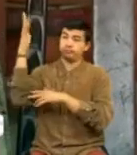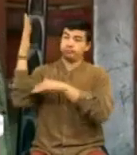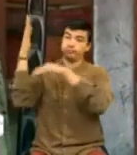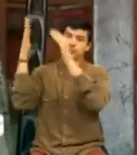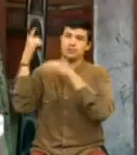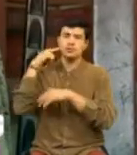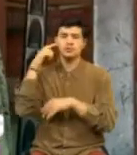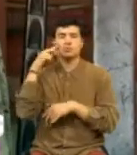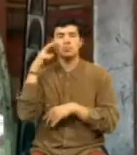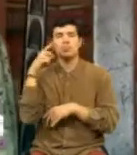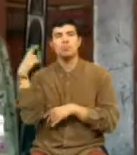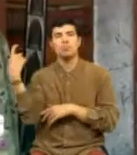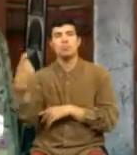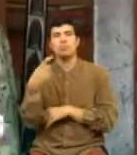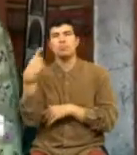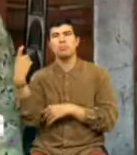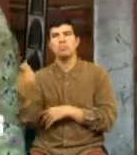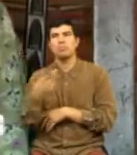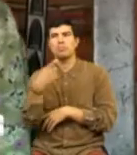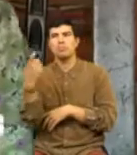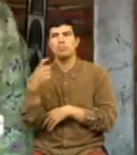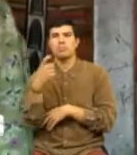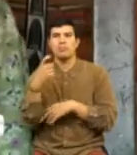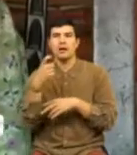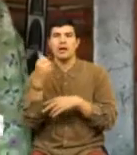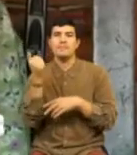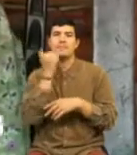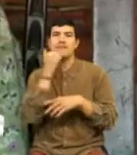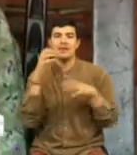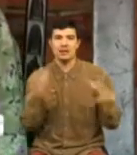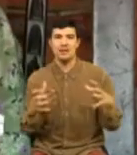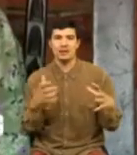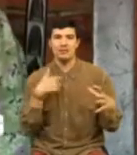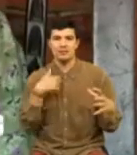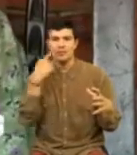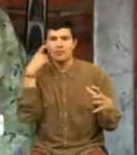fui a buscar una piedra para poner para.